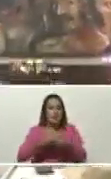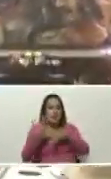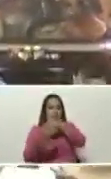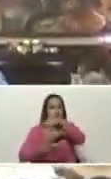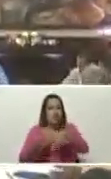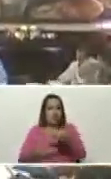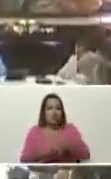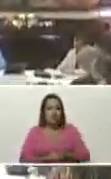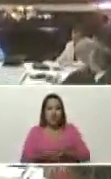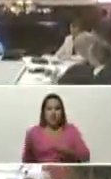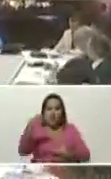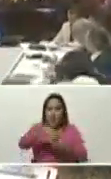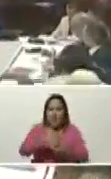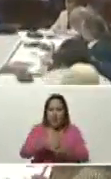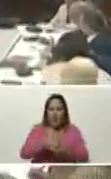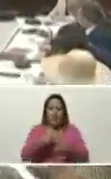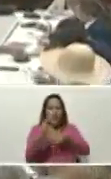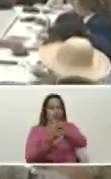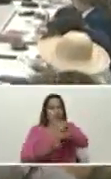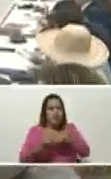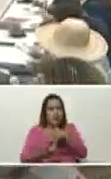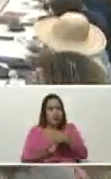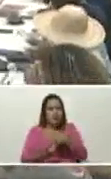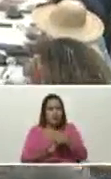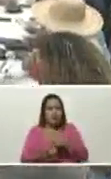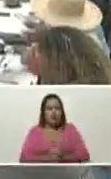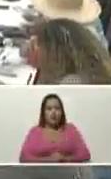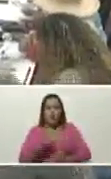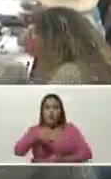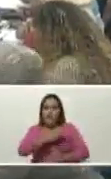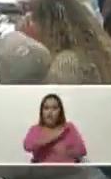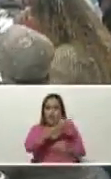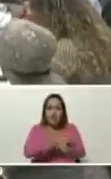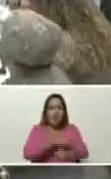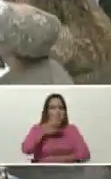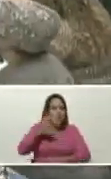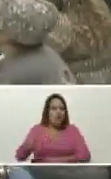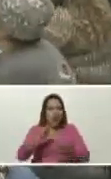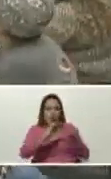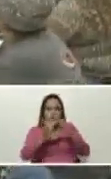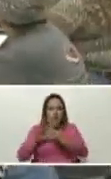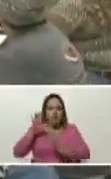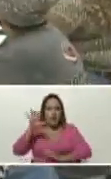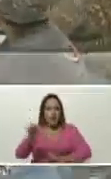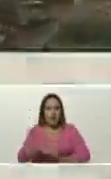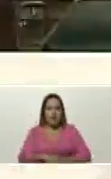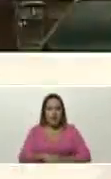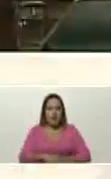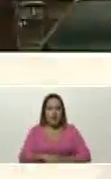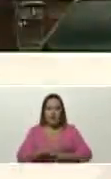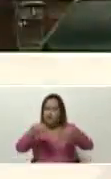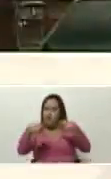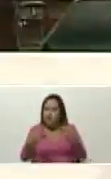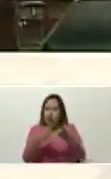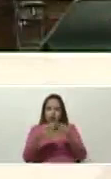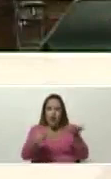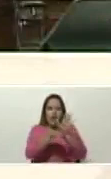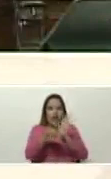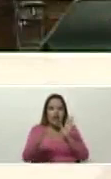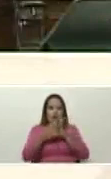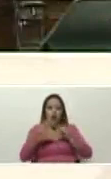revolución dentro de la revolución en función de fortalecer el poder comunal del país, de renovar todas las leyes y todas